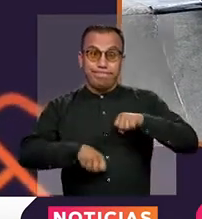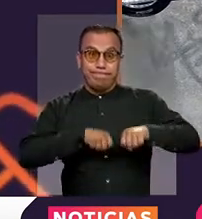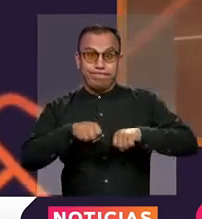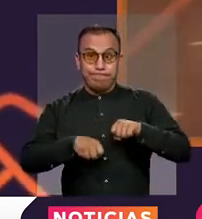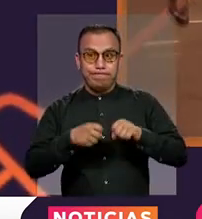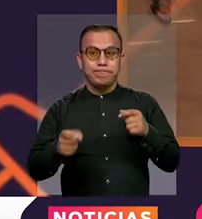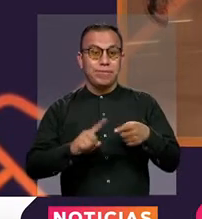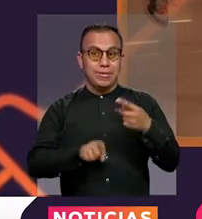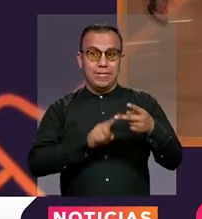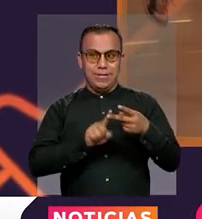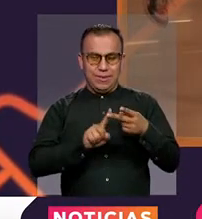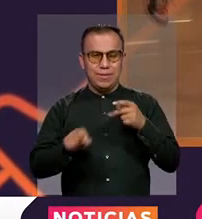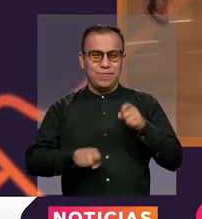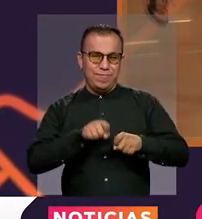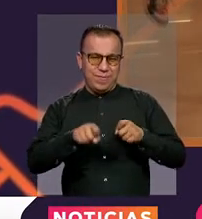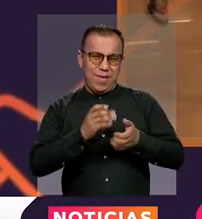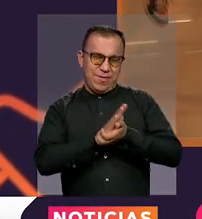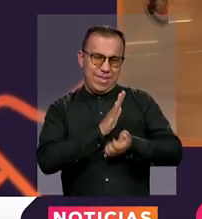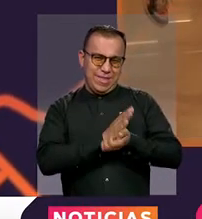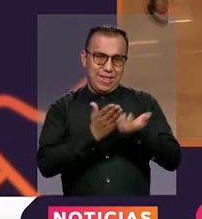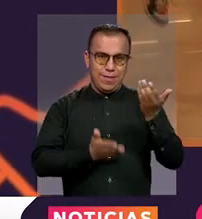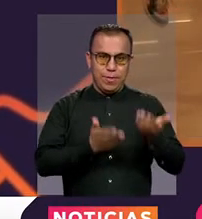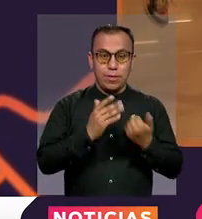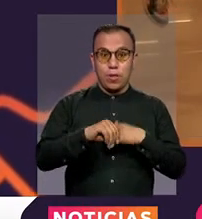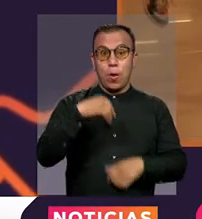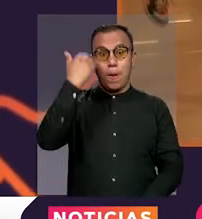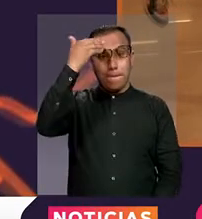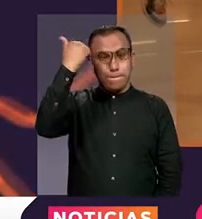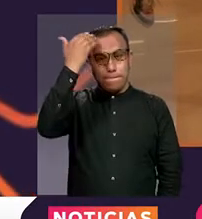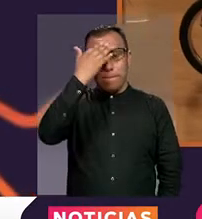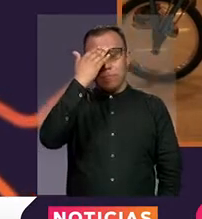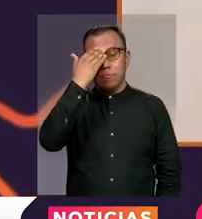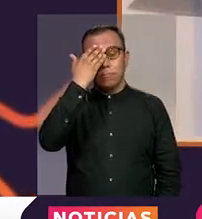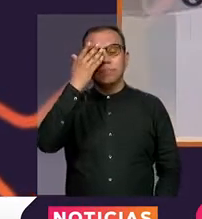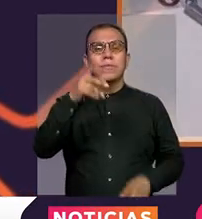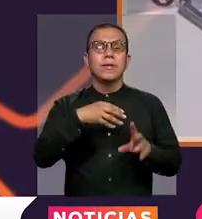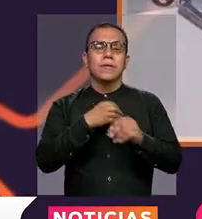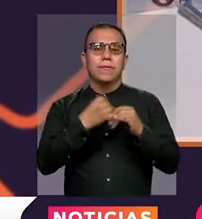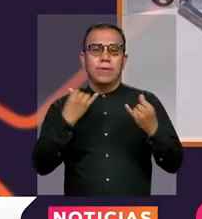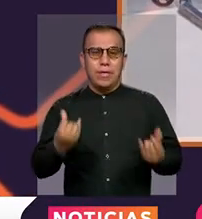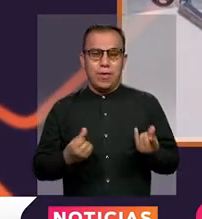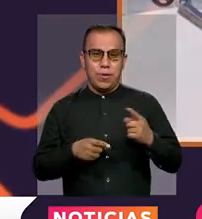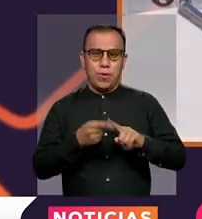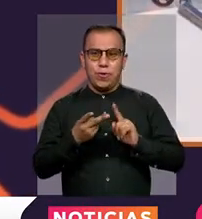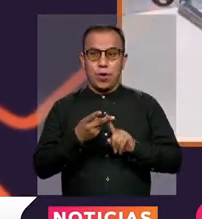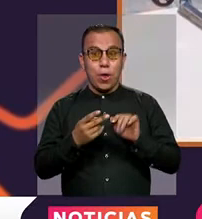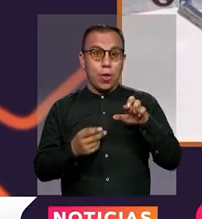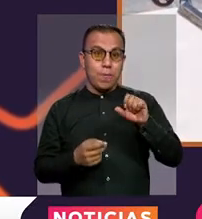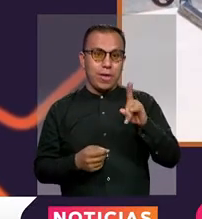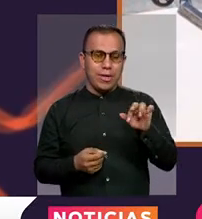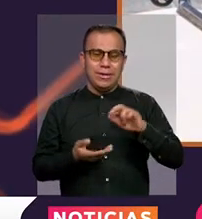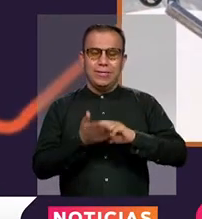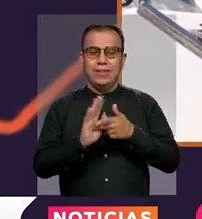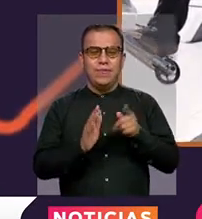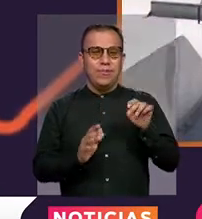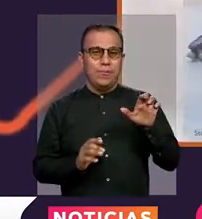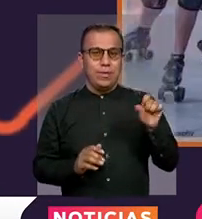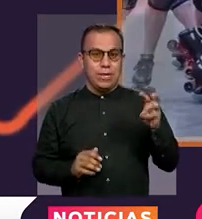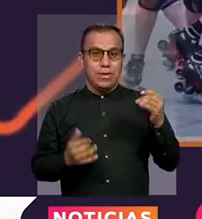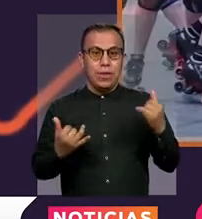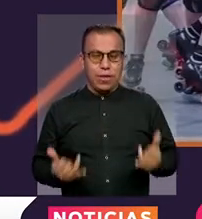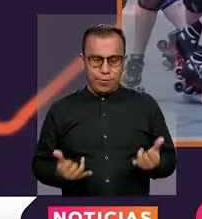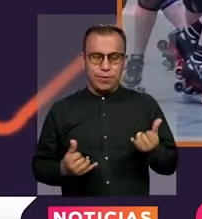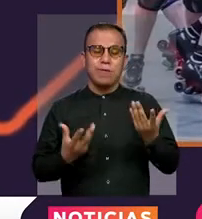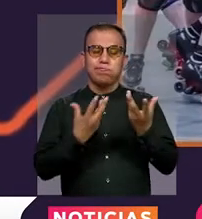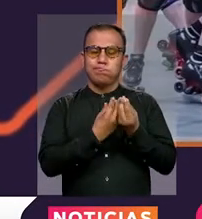y BMX Flatland para novatos y expertos. Scooter, amateur, open y femenino. Roger